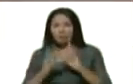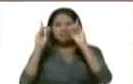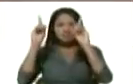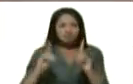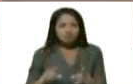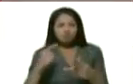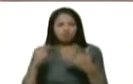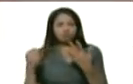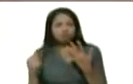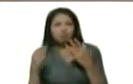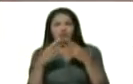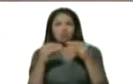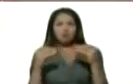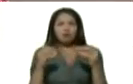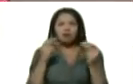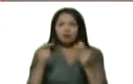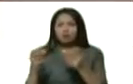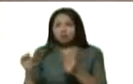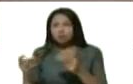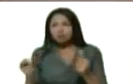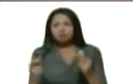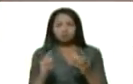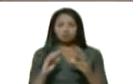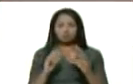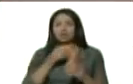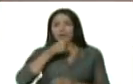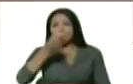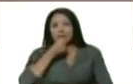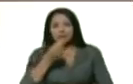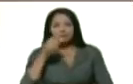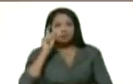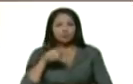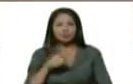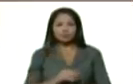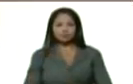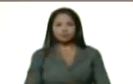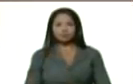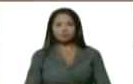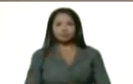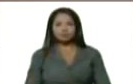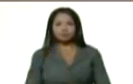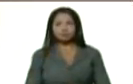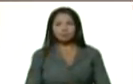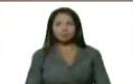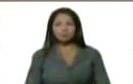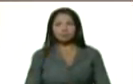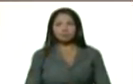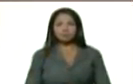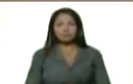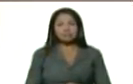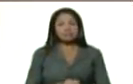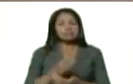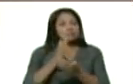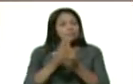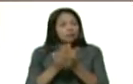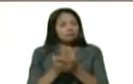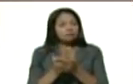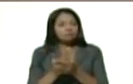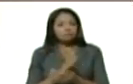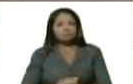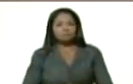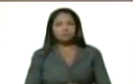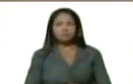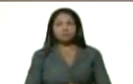decisiones, acciones, rueda de prensa, y normalmente